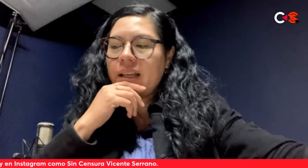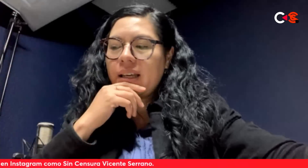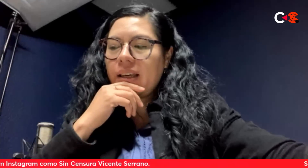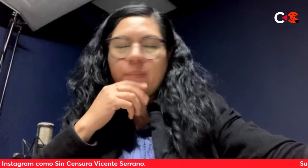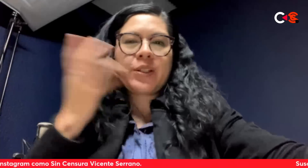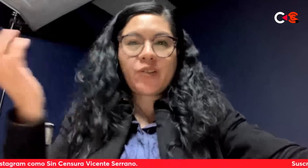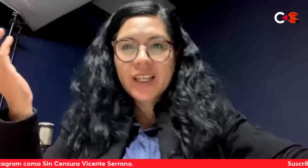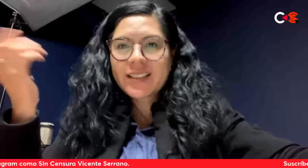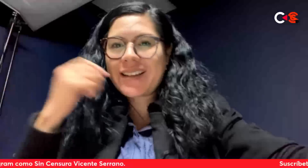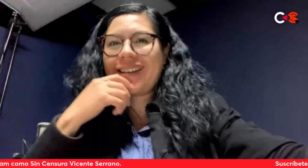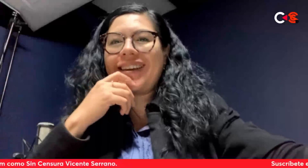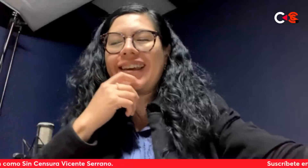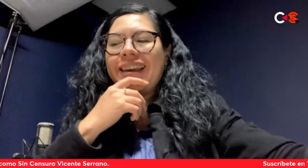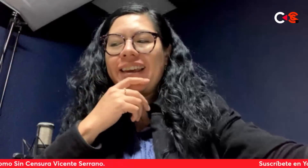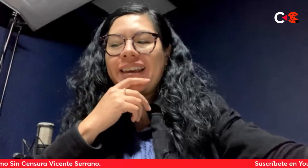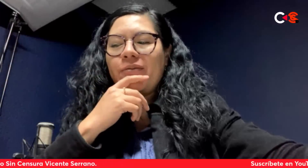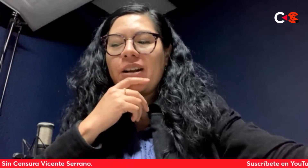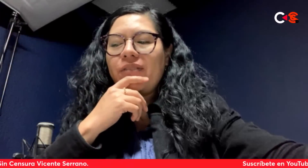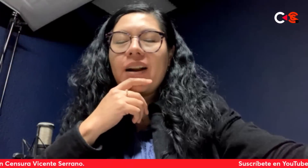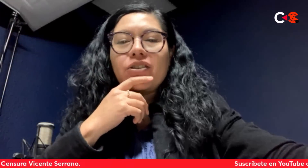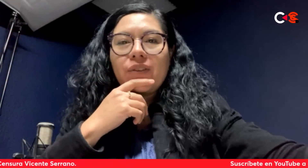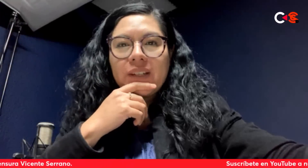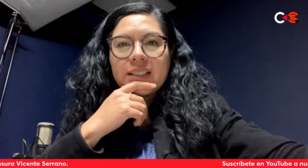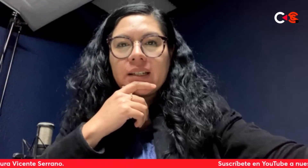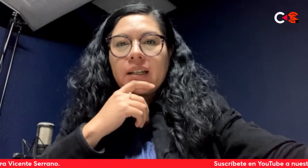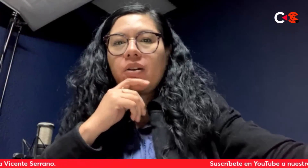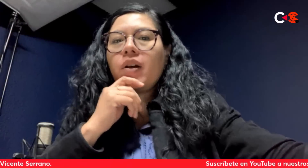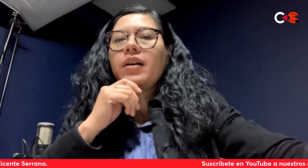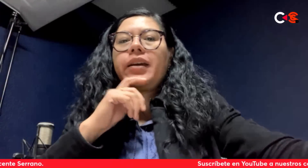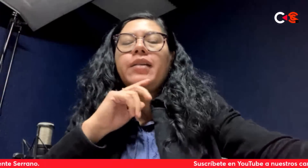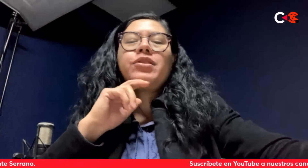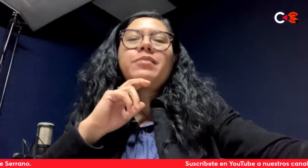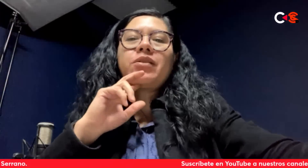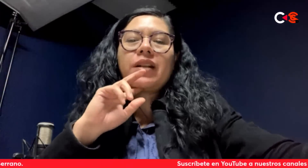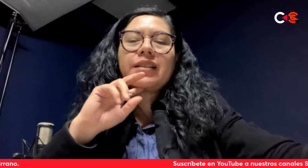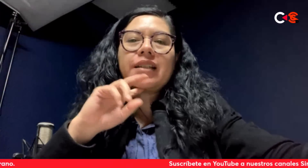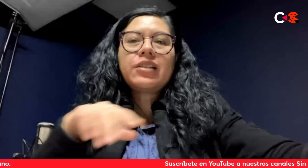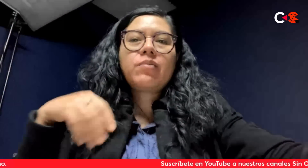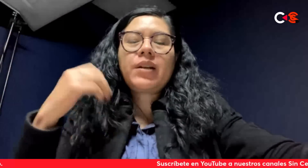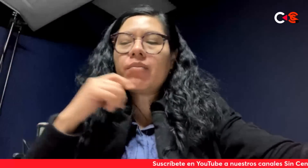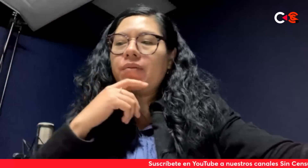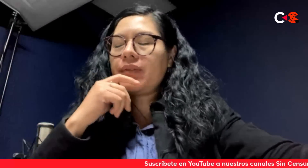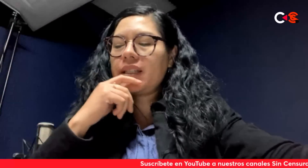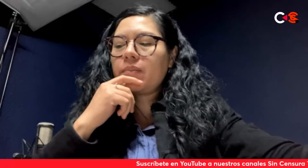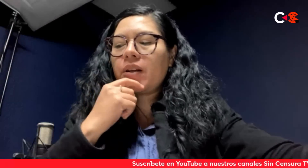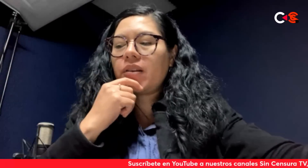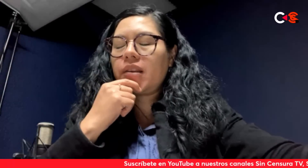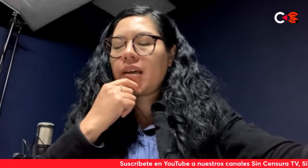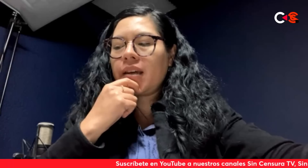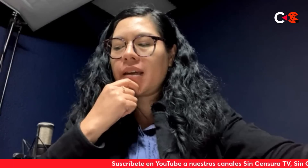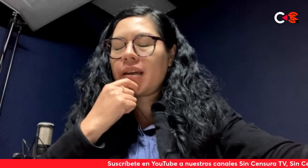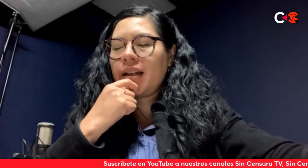no es, pues no es. Y me refiero a los fifís, ¿no? Que hay muchas personas que se asumen como fifís,